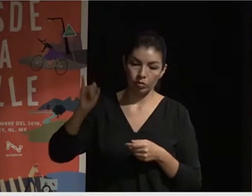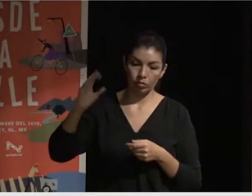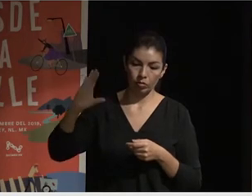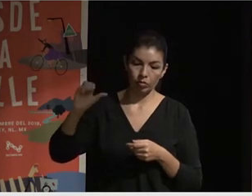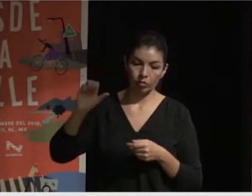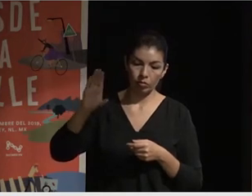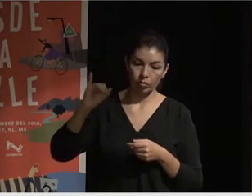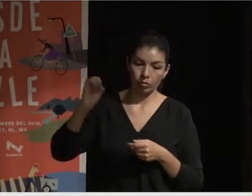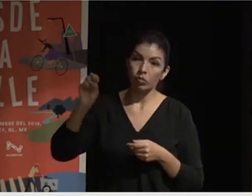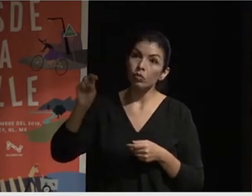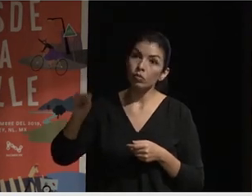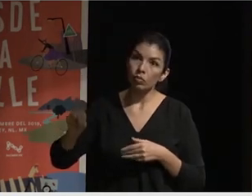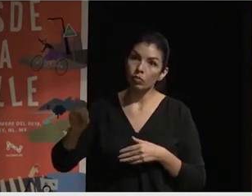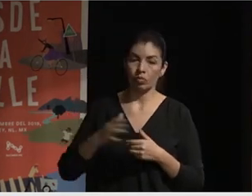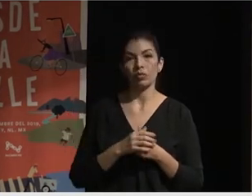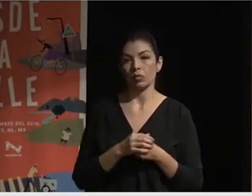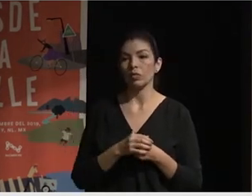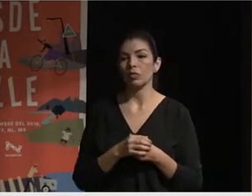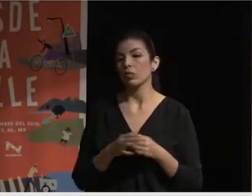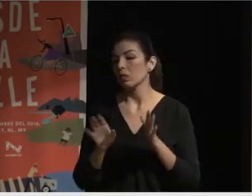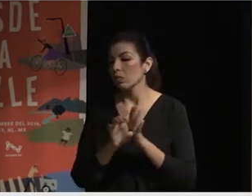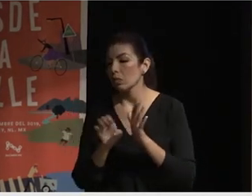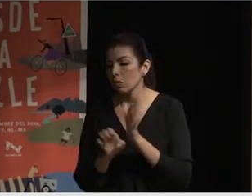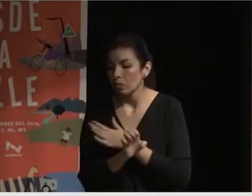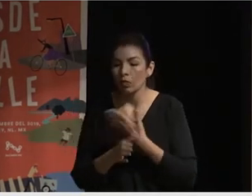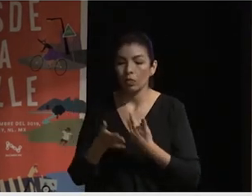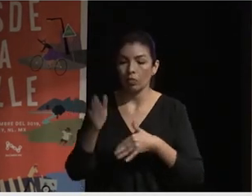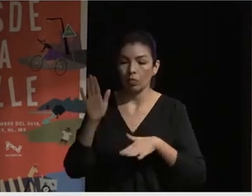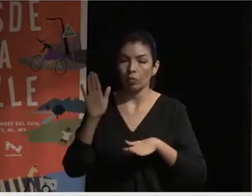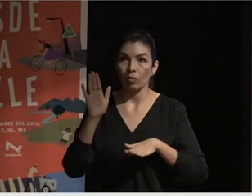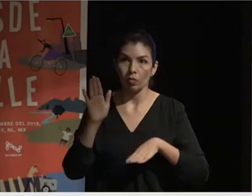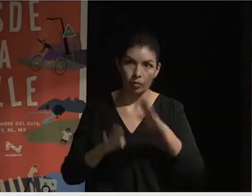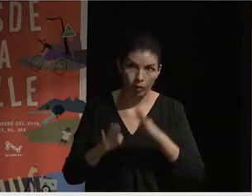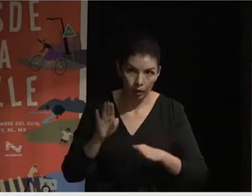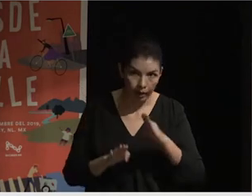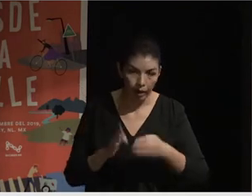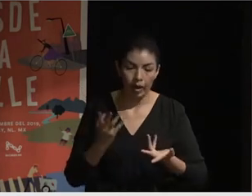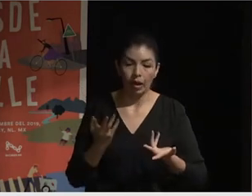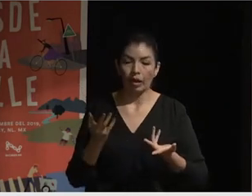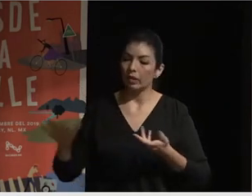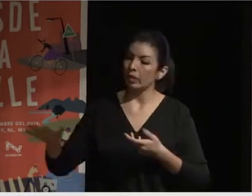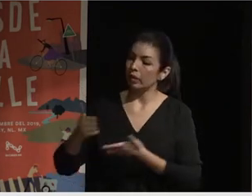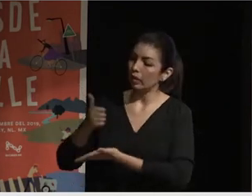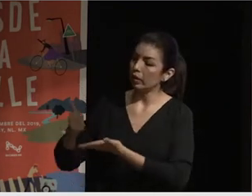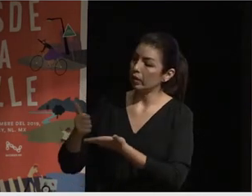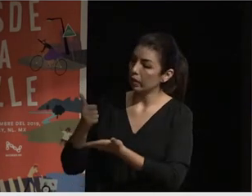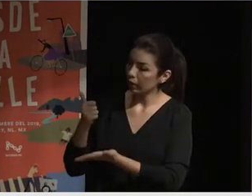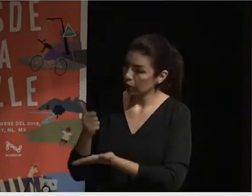bienes raíces, podemos hablar de ellos más adelante, son los que están haciendo reconfigurando ya grandes porciones de